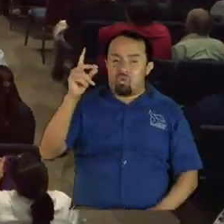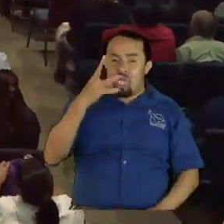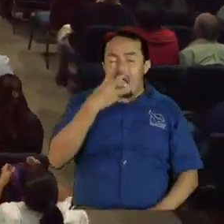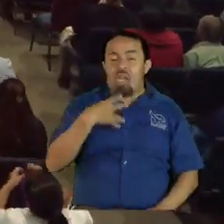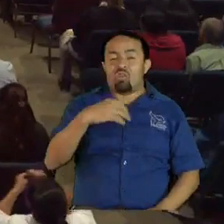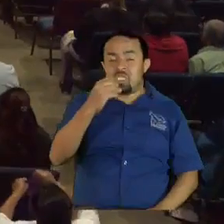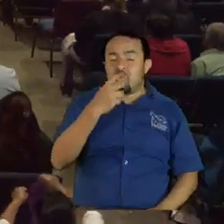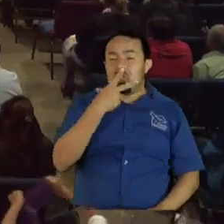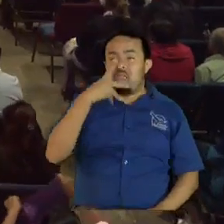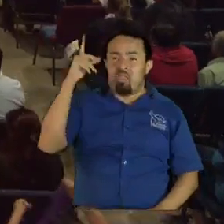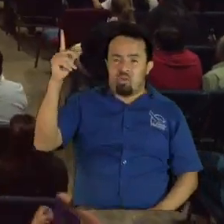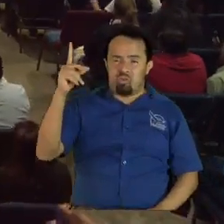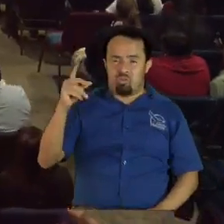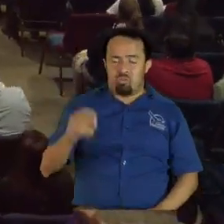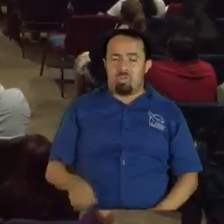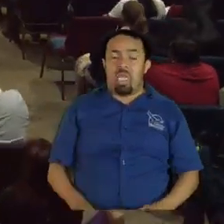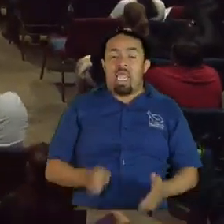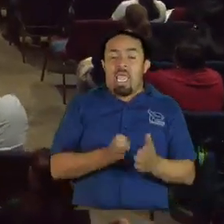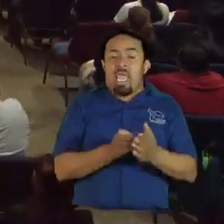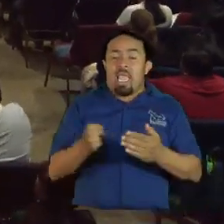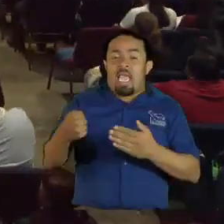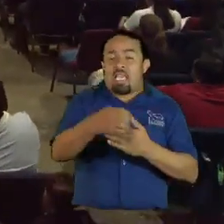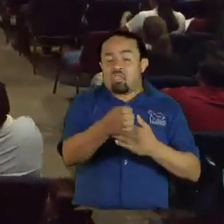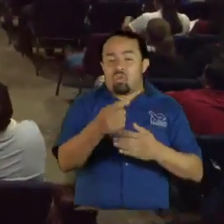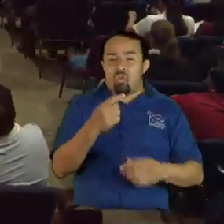Allá en el libro de Éxodo, capítulo